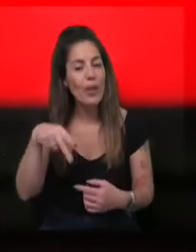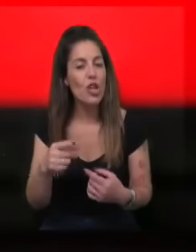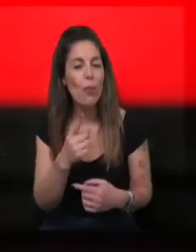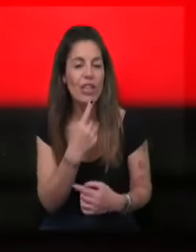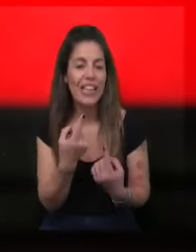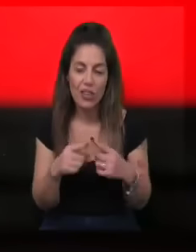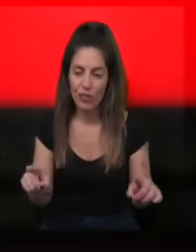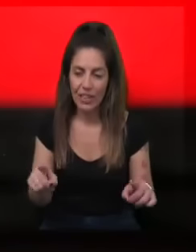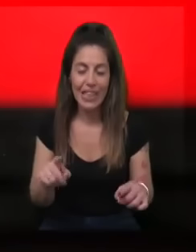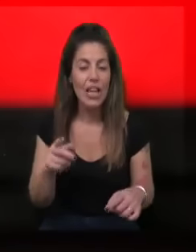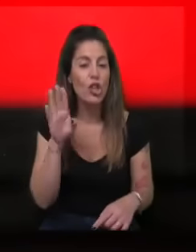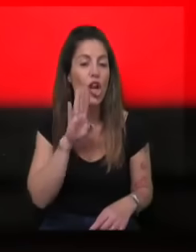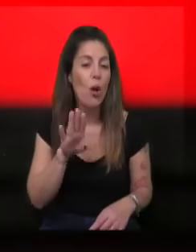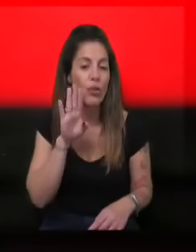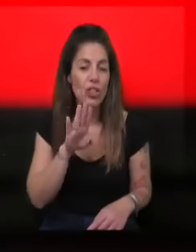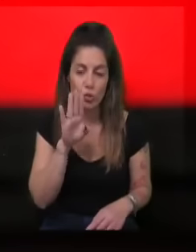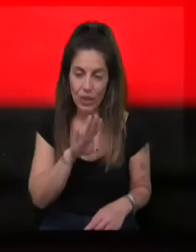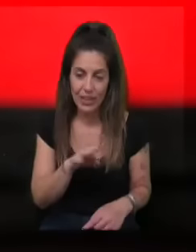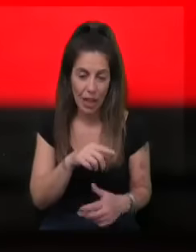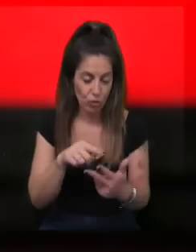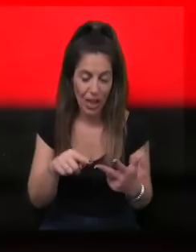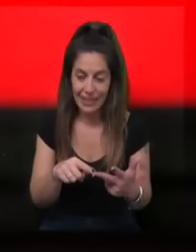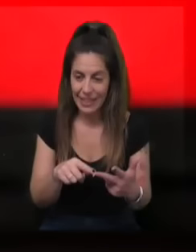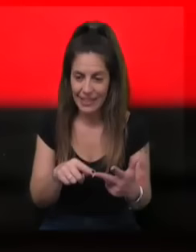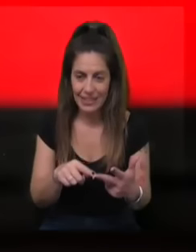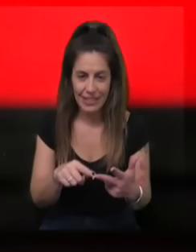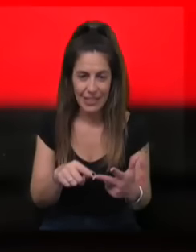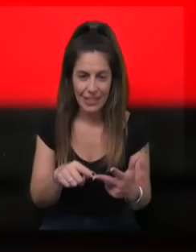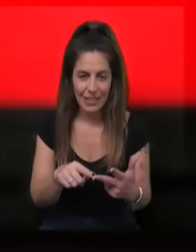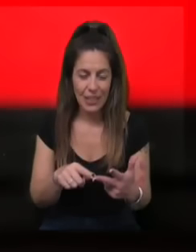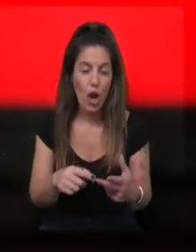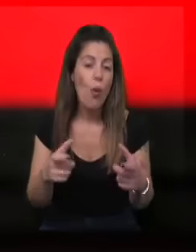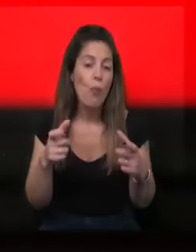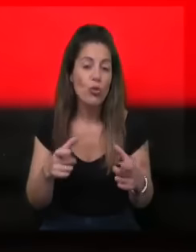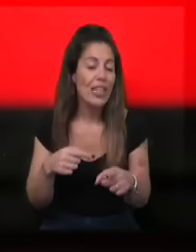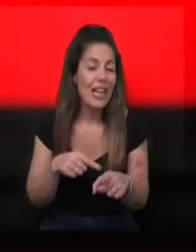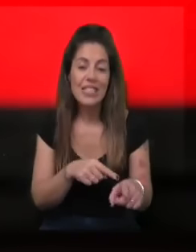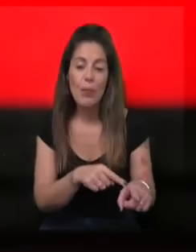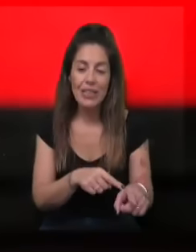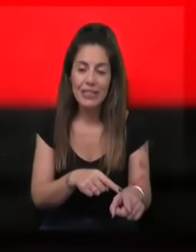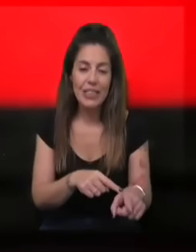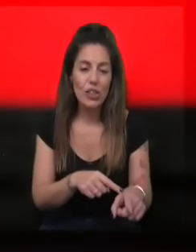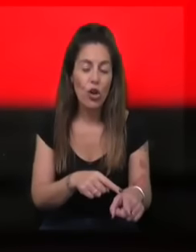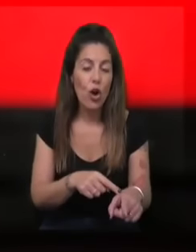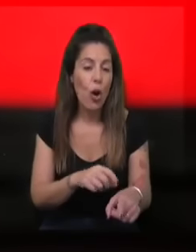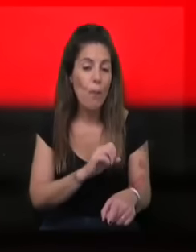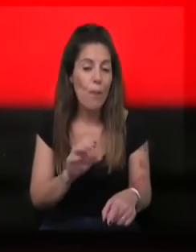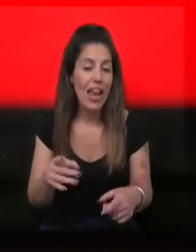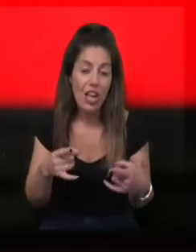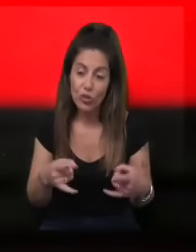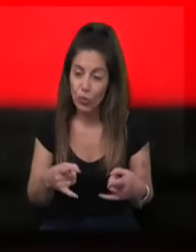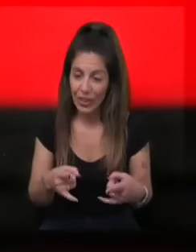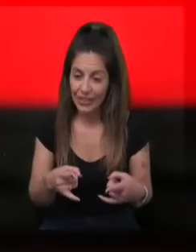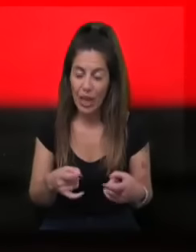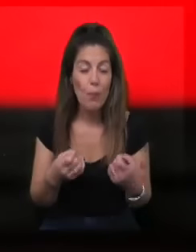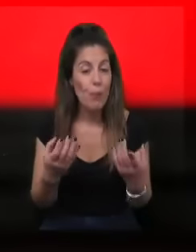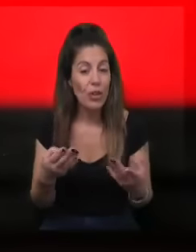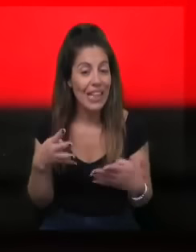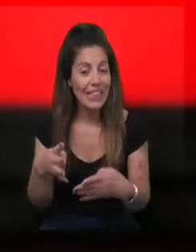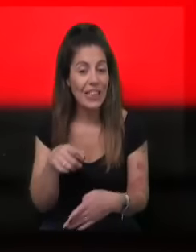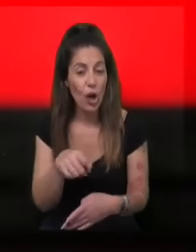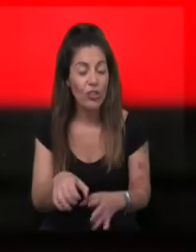es la homosexualidad tal cual este por suerte las Ha perseguido con muy mala fortuna porque atentan